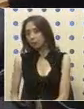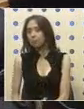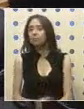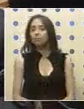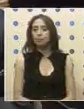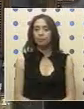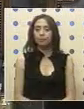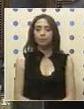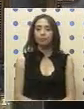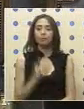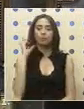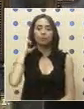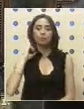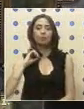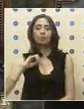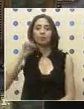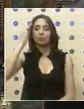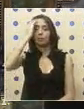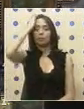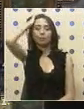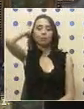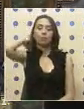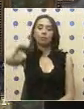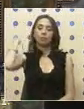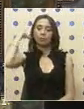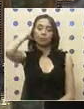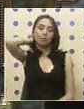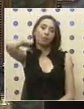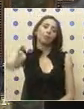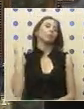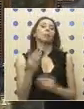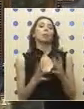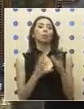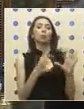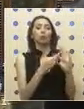Muchas gracias. Le ofrezco la palabra para continuar el debate a la diputada Andrea Muñoz.